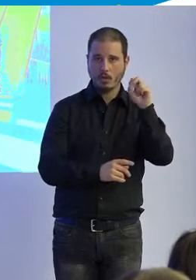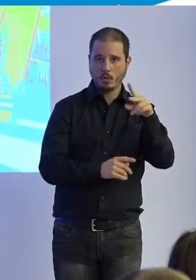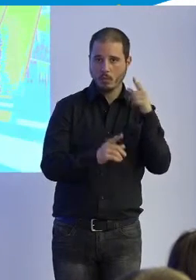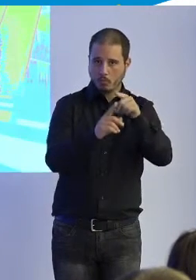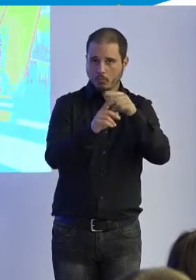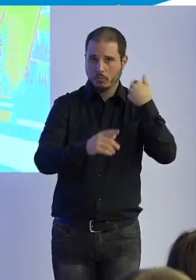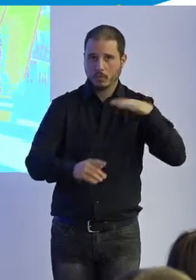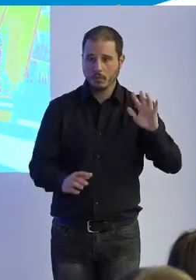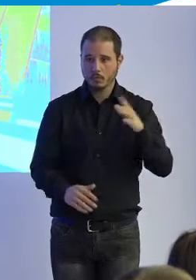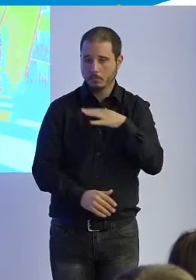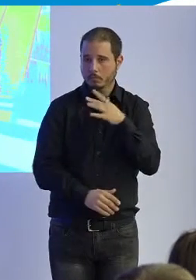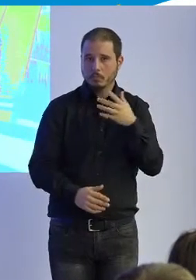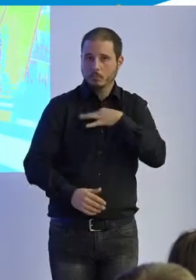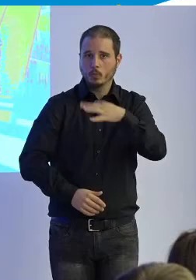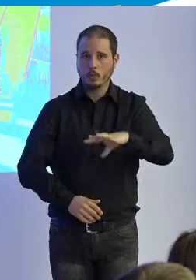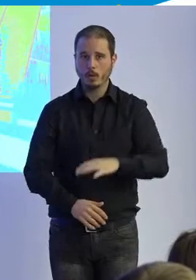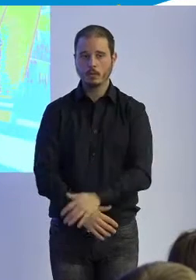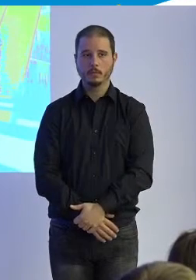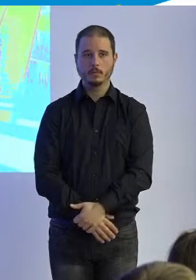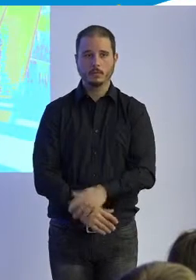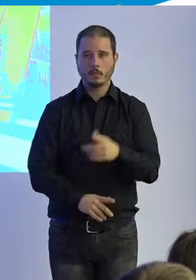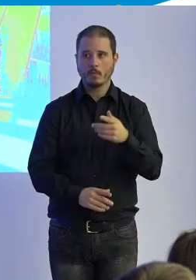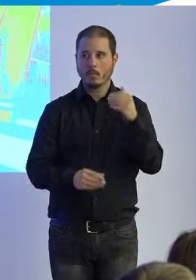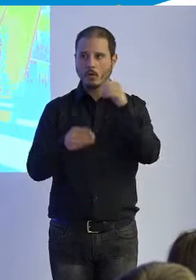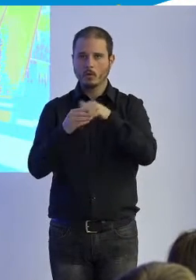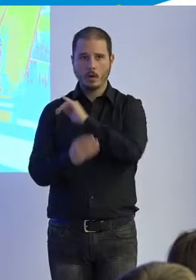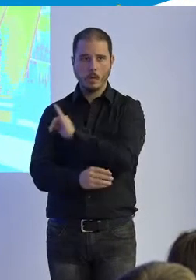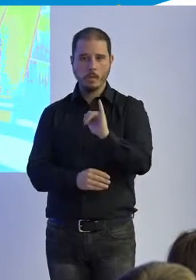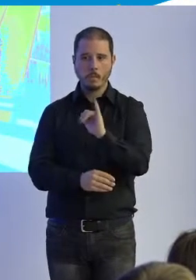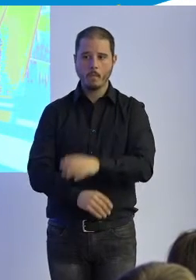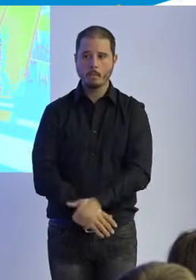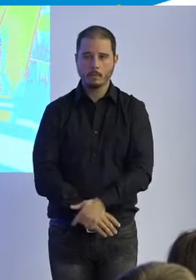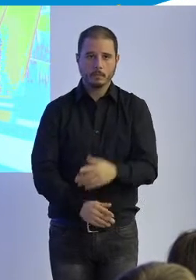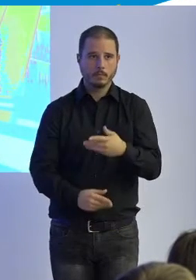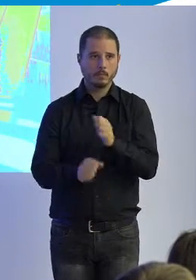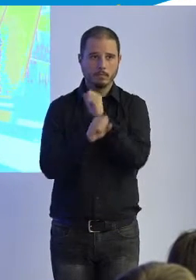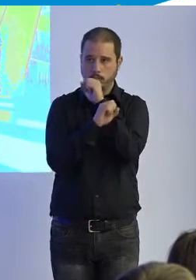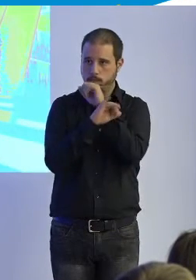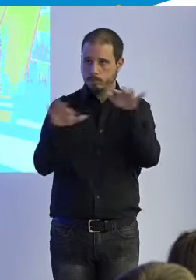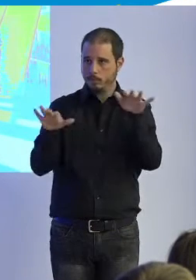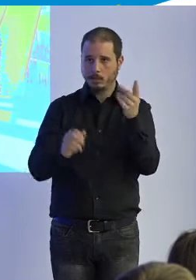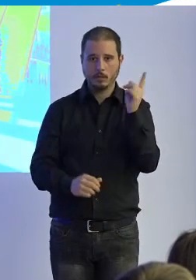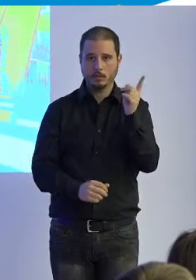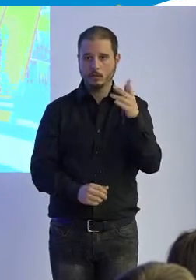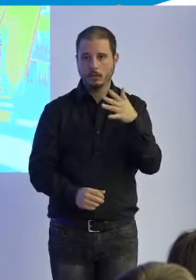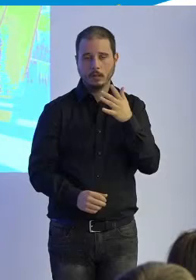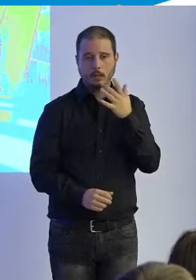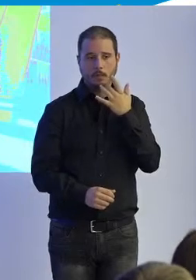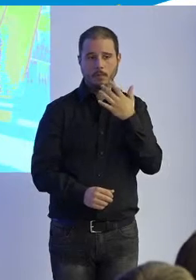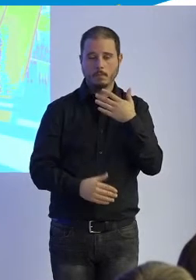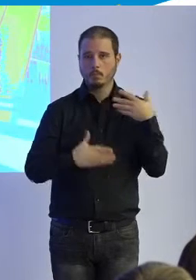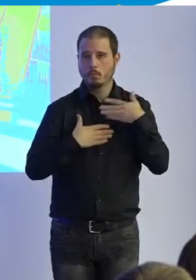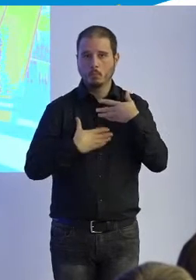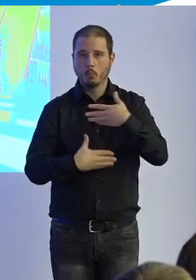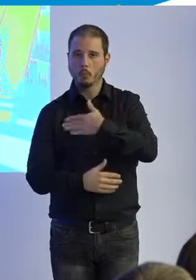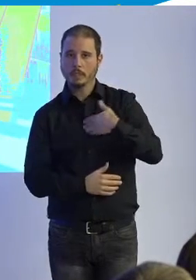los que se quieran hacer, y despliegue es una cuestión más de querer que de poder. O